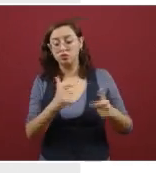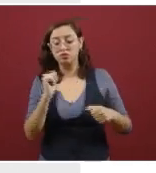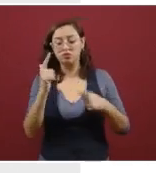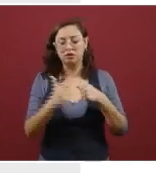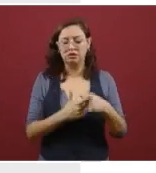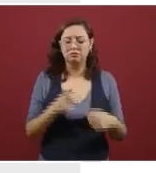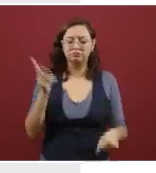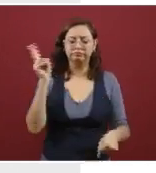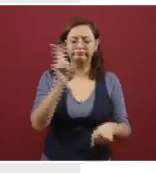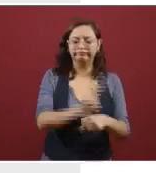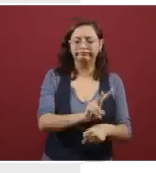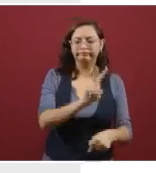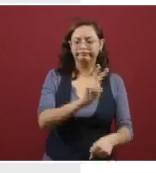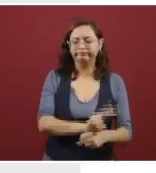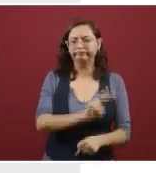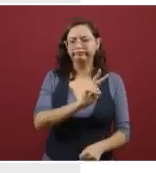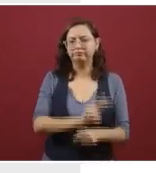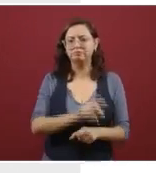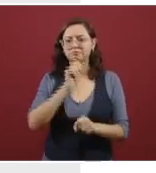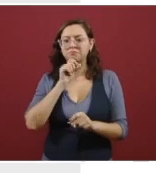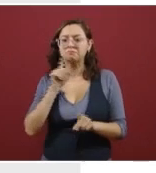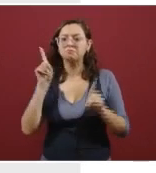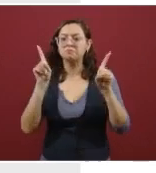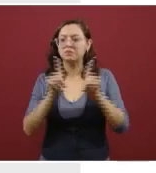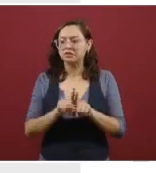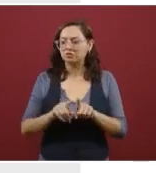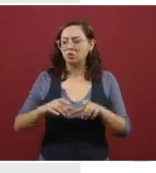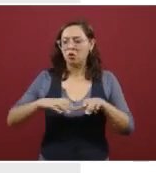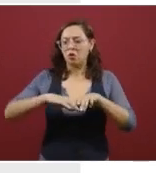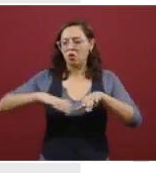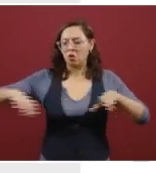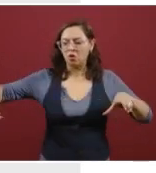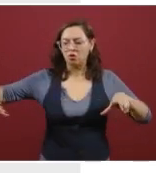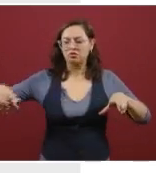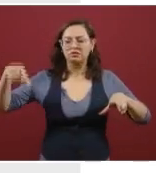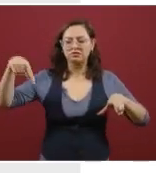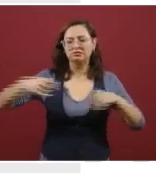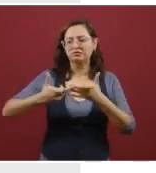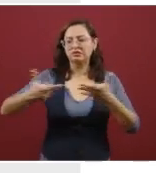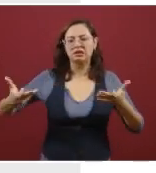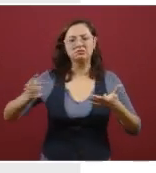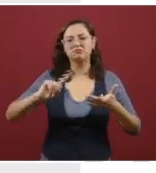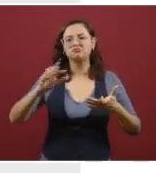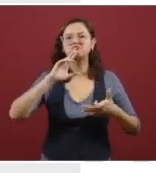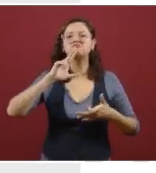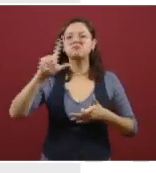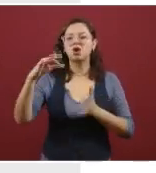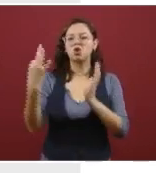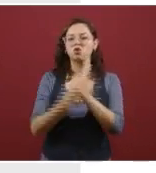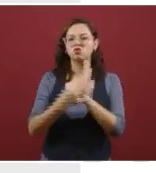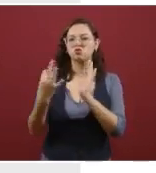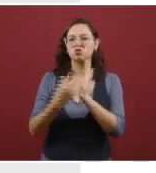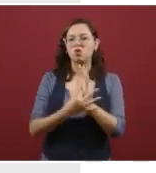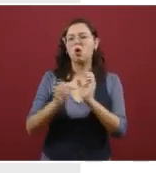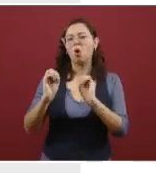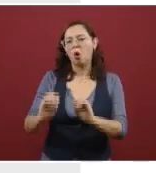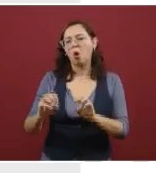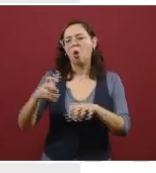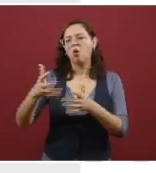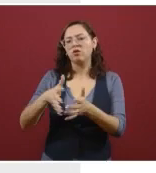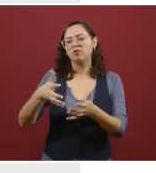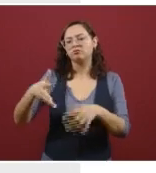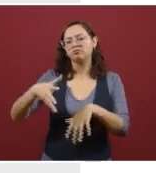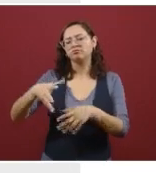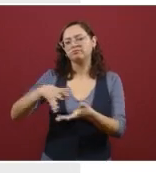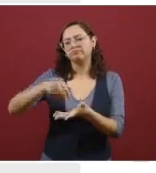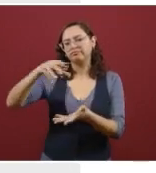en los puntos más conflictivos de los ductos, con el incremento de inventarios en terminales terrestres y marinas,